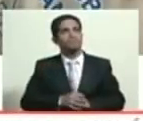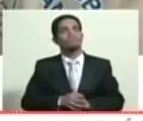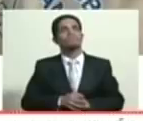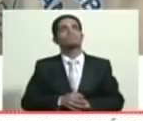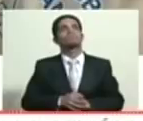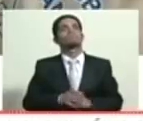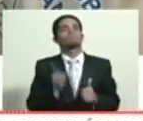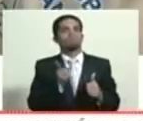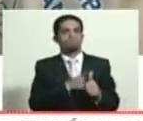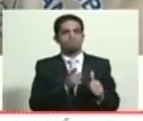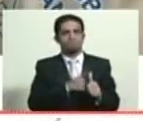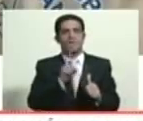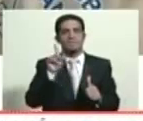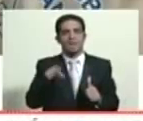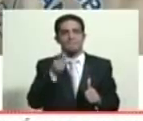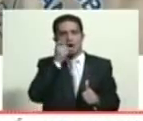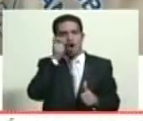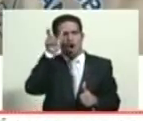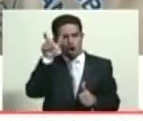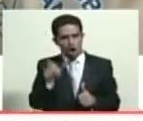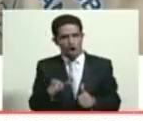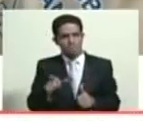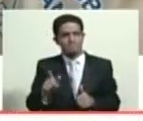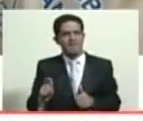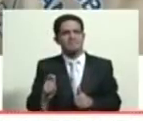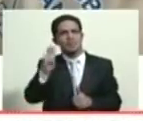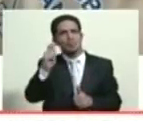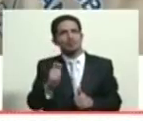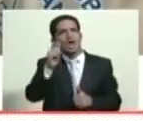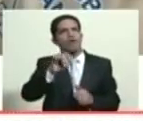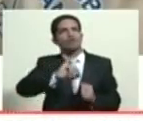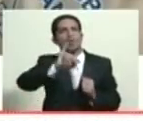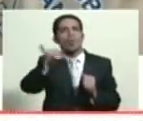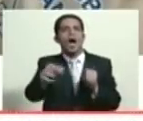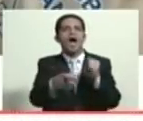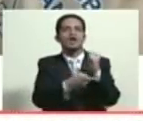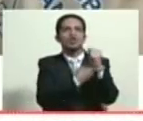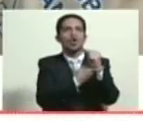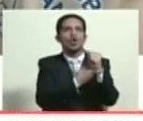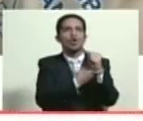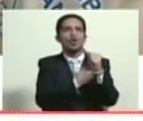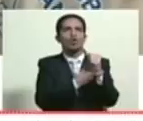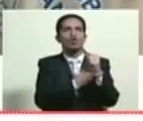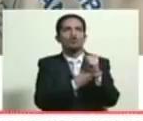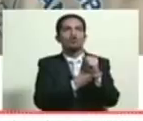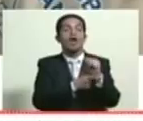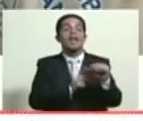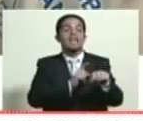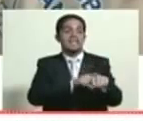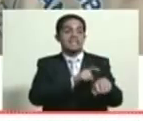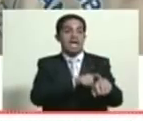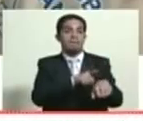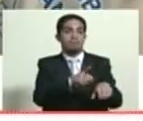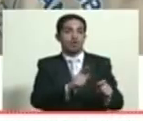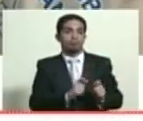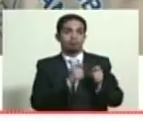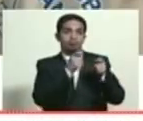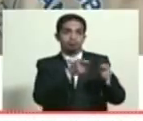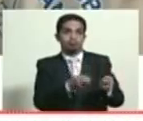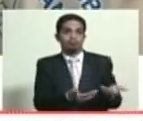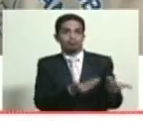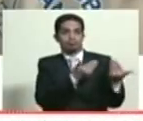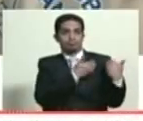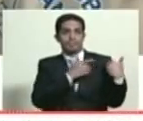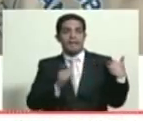Considerando que el ciudadano Juan Gerardo Antonio Guaidó Márquez, durante el tiempo que ha ejercido funciones públicas